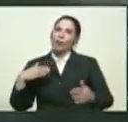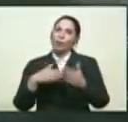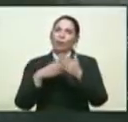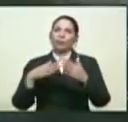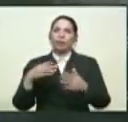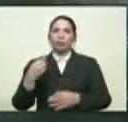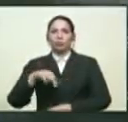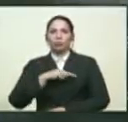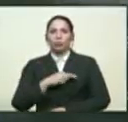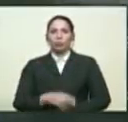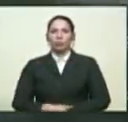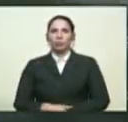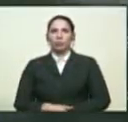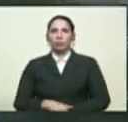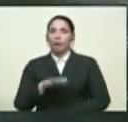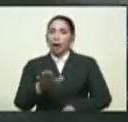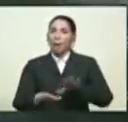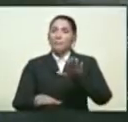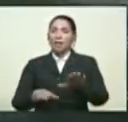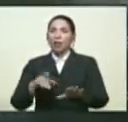Quizás nos hagan el camino más difícil.